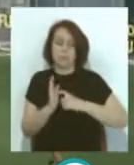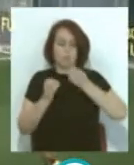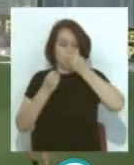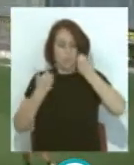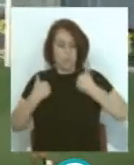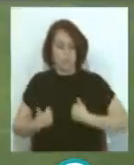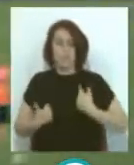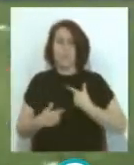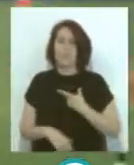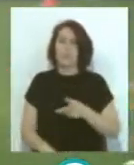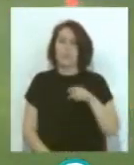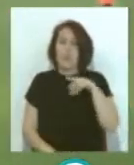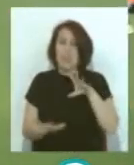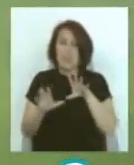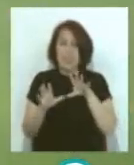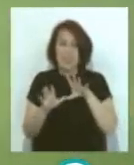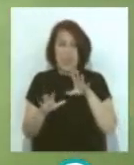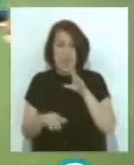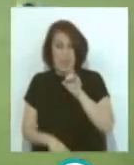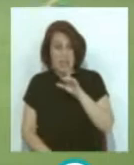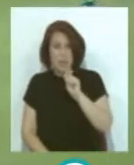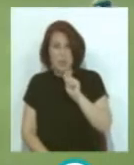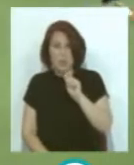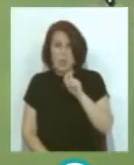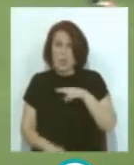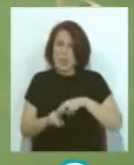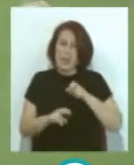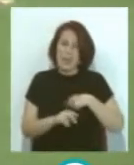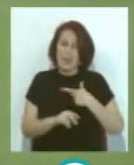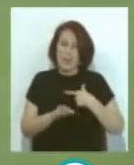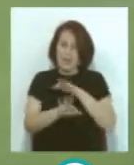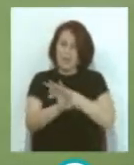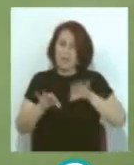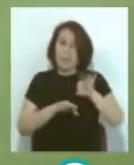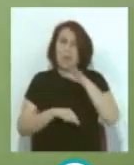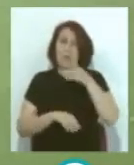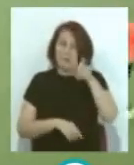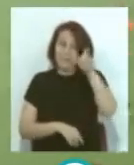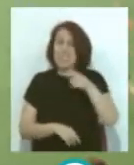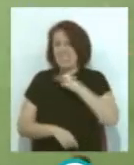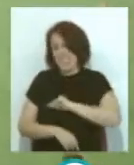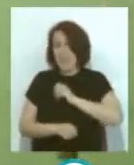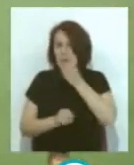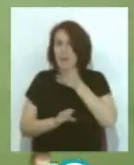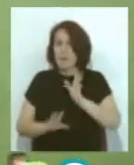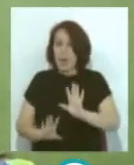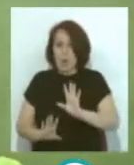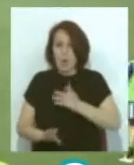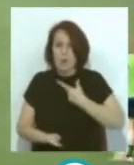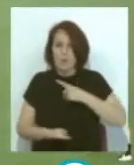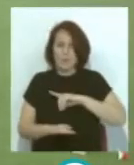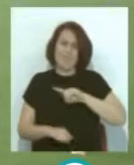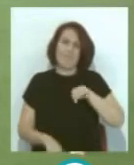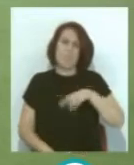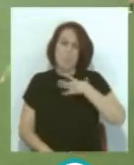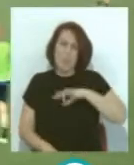Álvaro, en esos últimos 10, 15 minutos, le da un descanso, porque aunque él esté bien, esa sobrecarga de